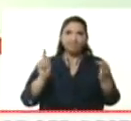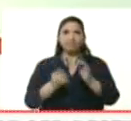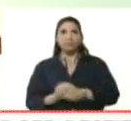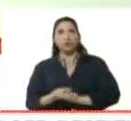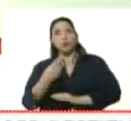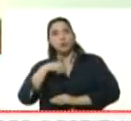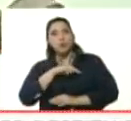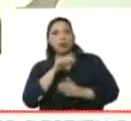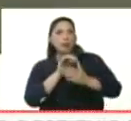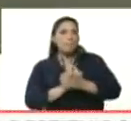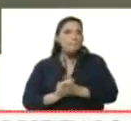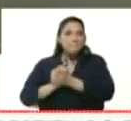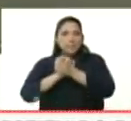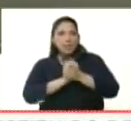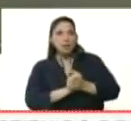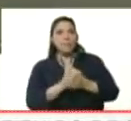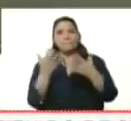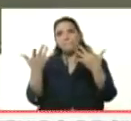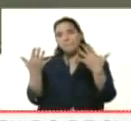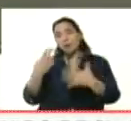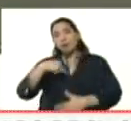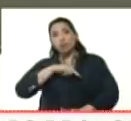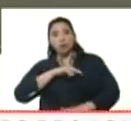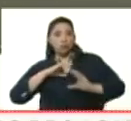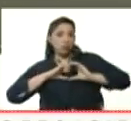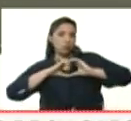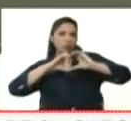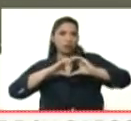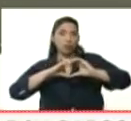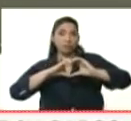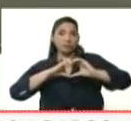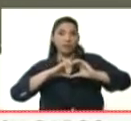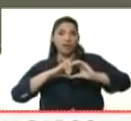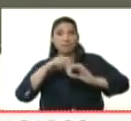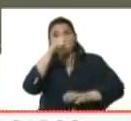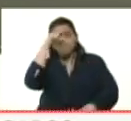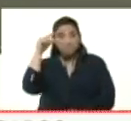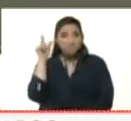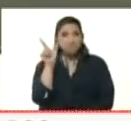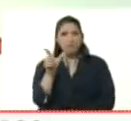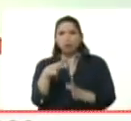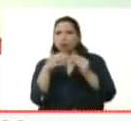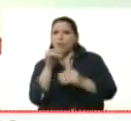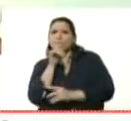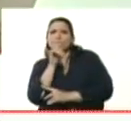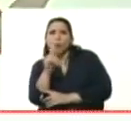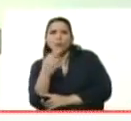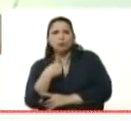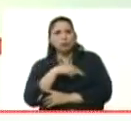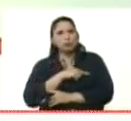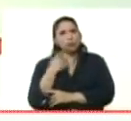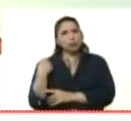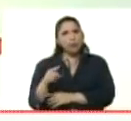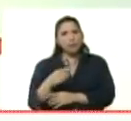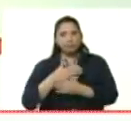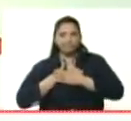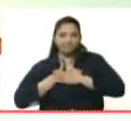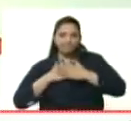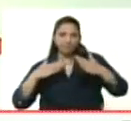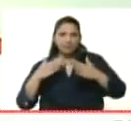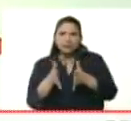aliados, nuestra mano y nuestro corazón, al Partido Socialista Unido de Venezuela, toda la información que tenemos está a la orden. Es un gran mapa